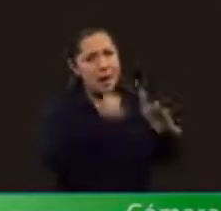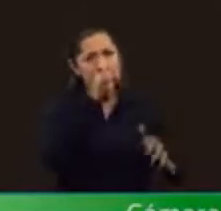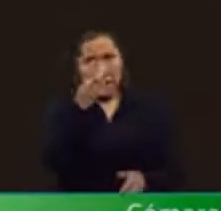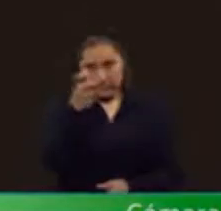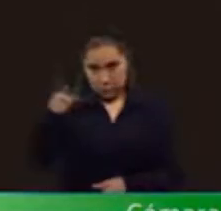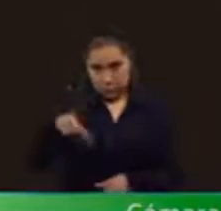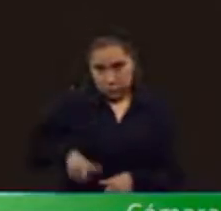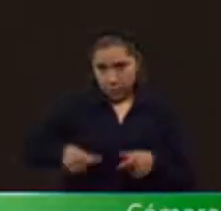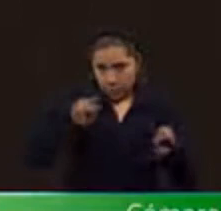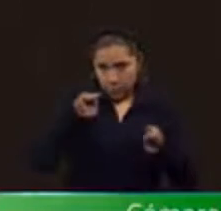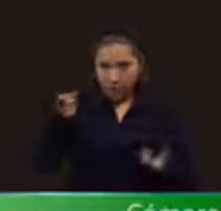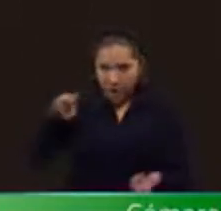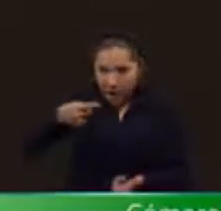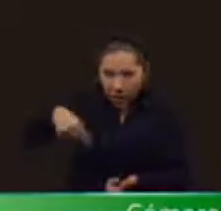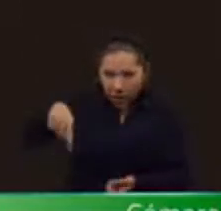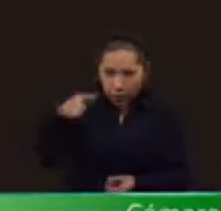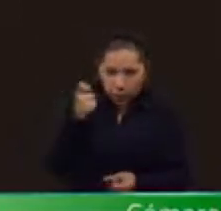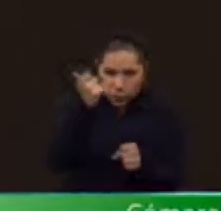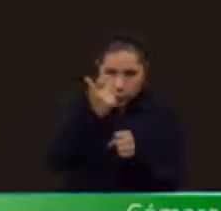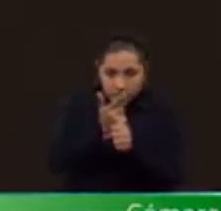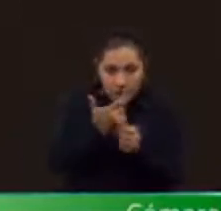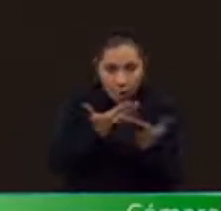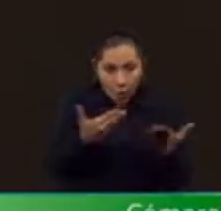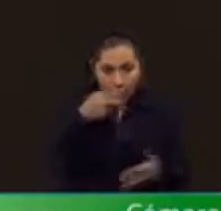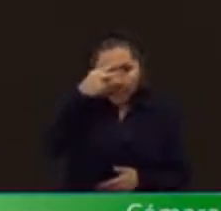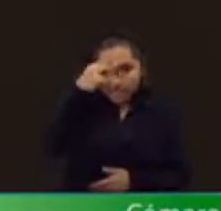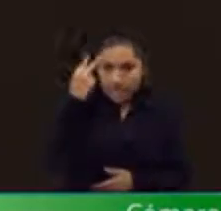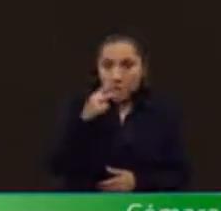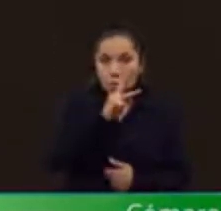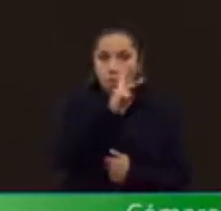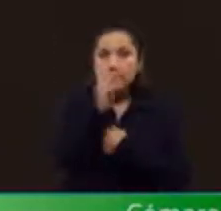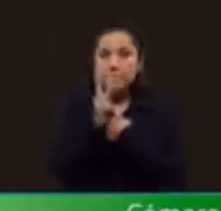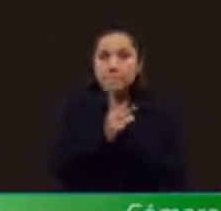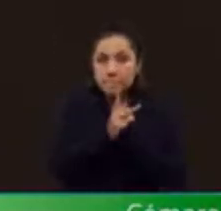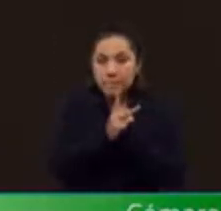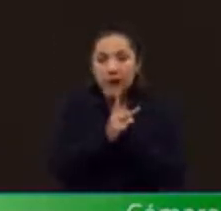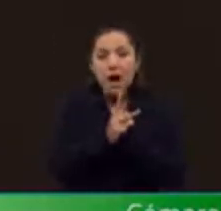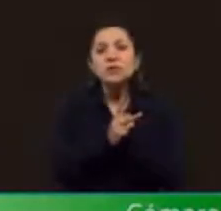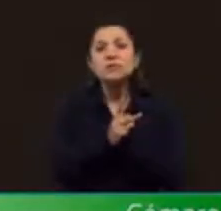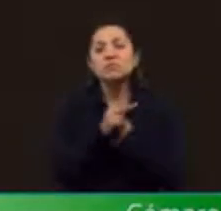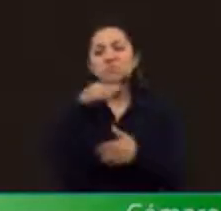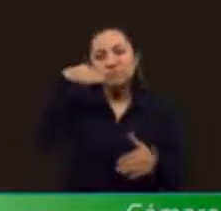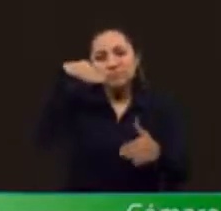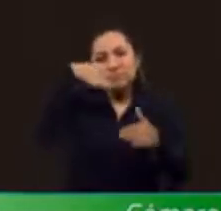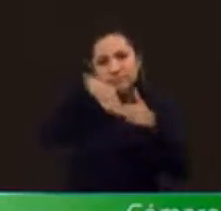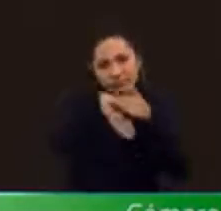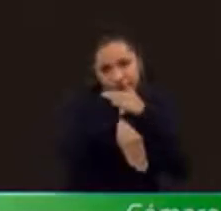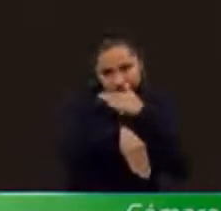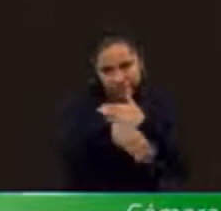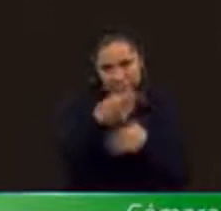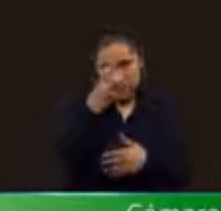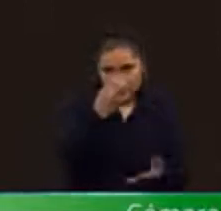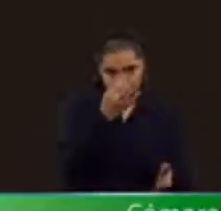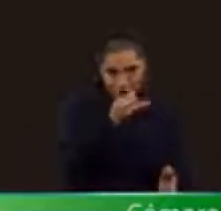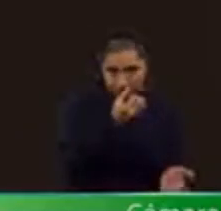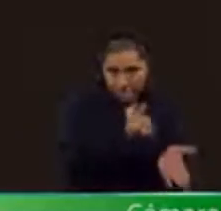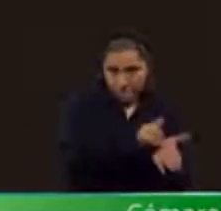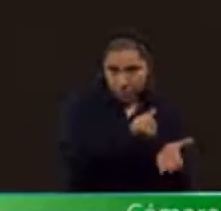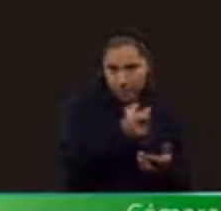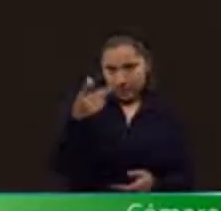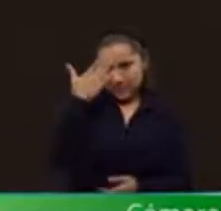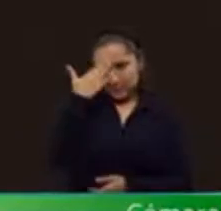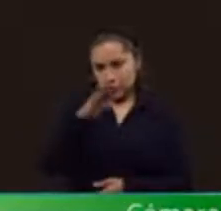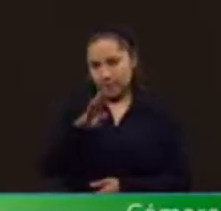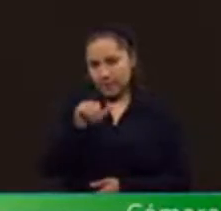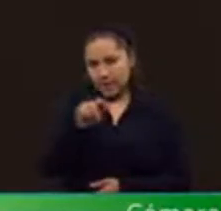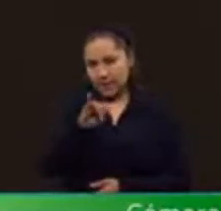aprueban es el hundimiento de nuestro país, señora Beatriz Secretaria. Nos gustaría tener